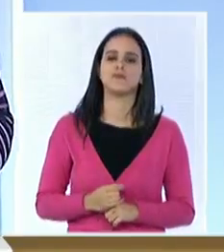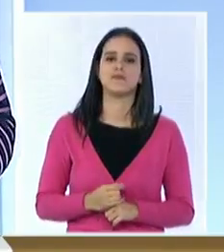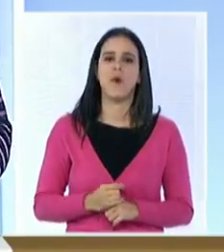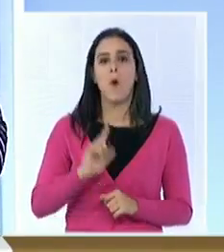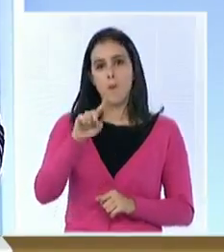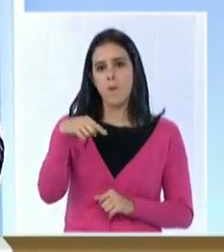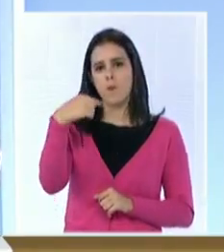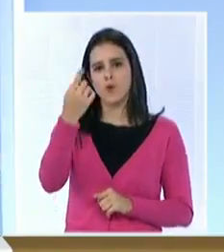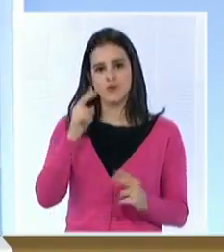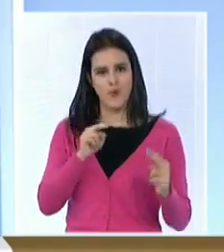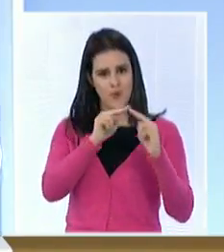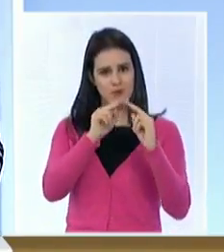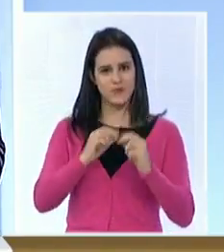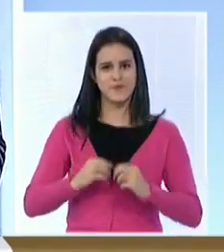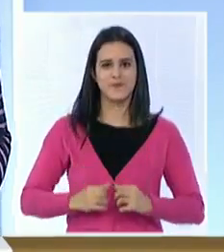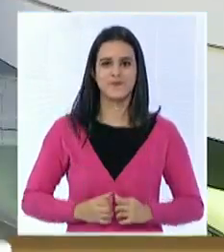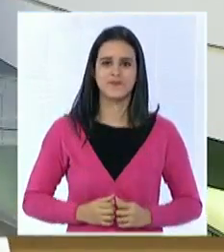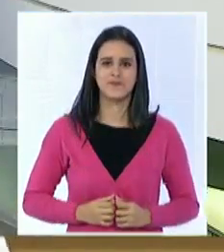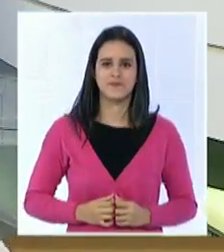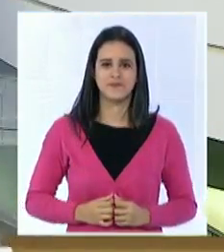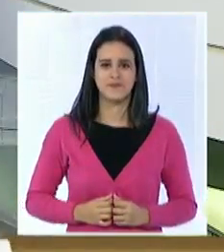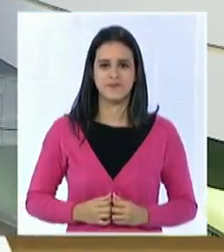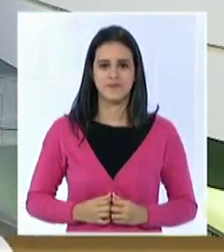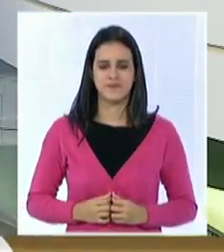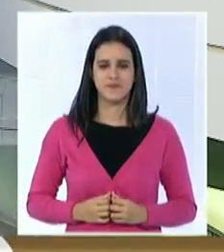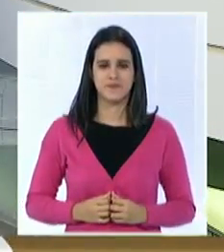Facebook y puede escribirme al correo electrónico